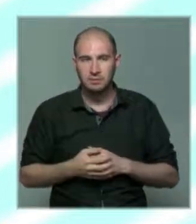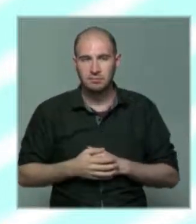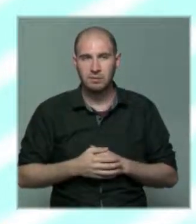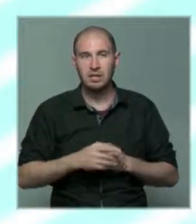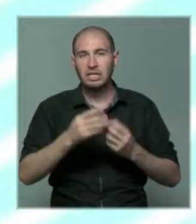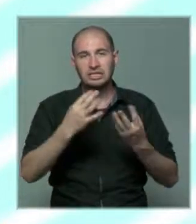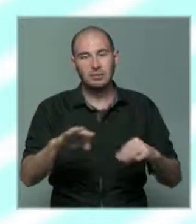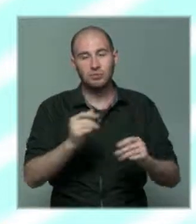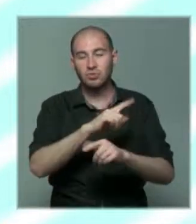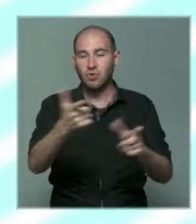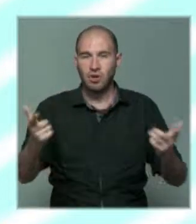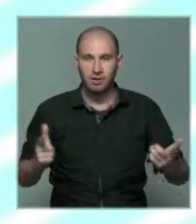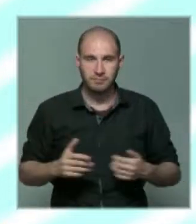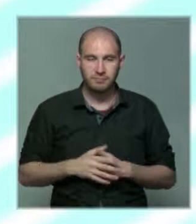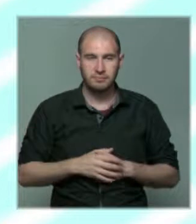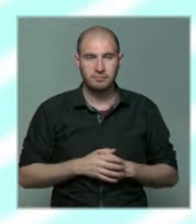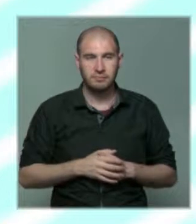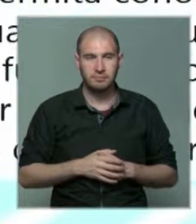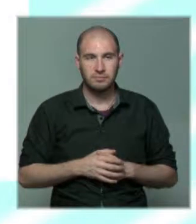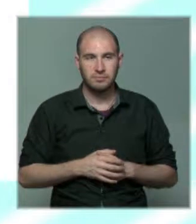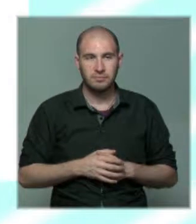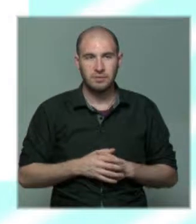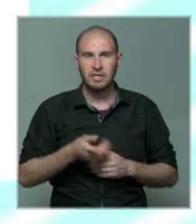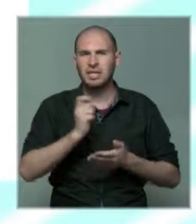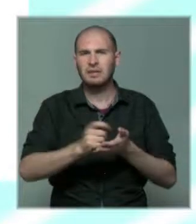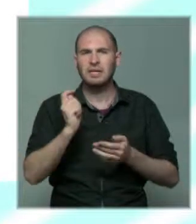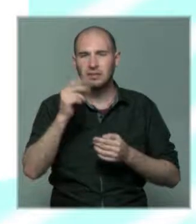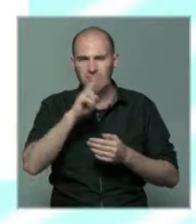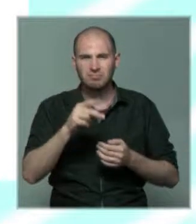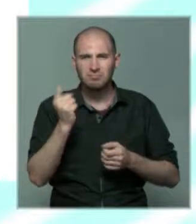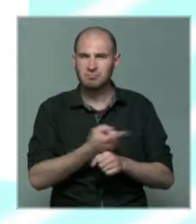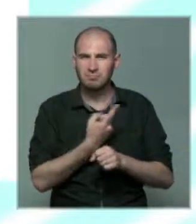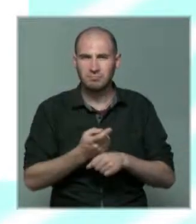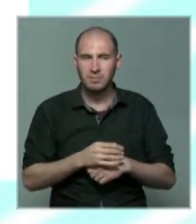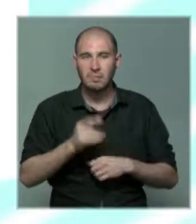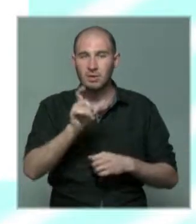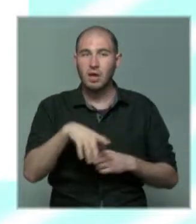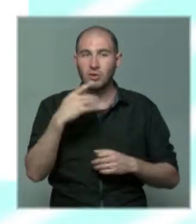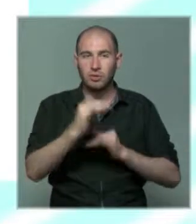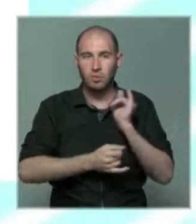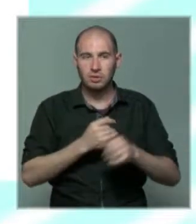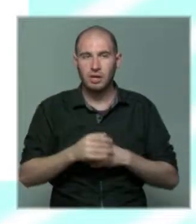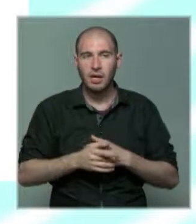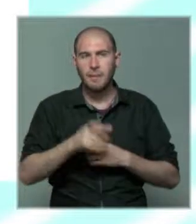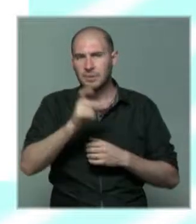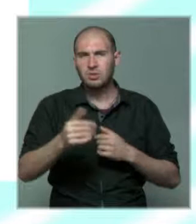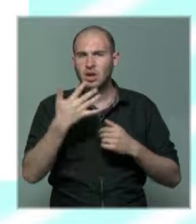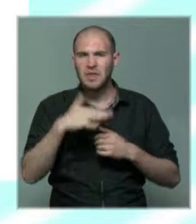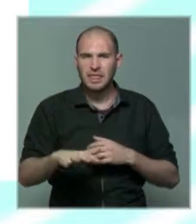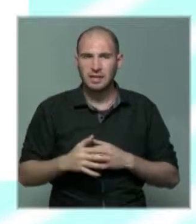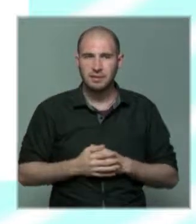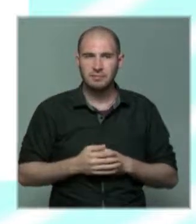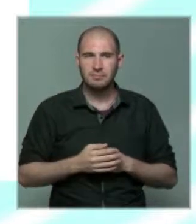también. Ninguno se salva. No alcanzo a leer quién lo escribe. Esta otra persona dice, personas que no